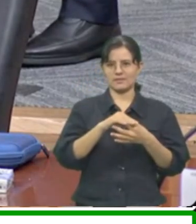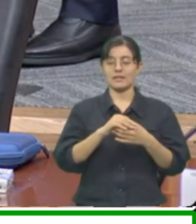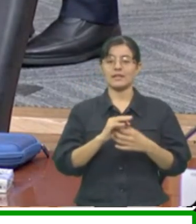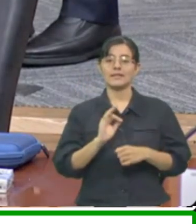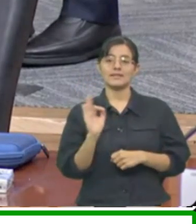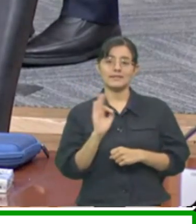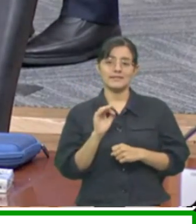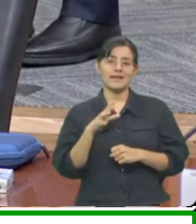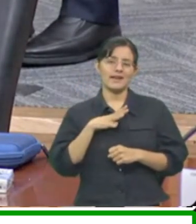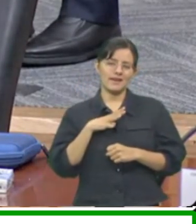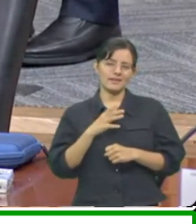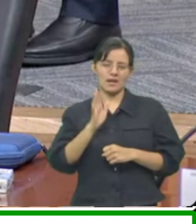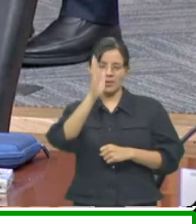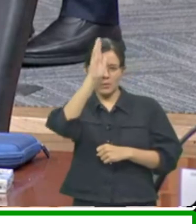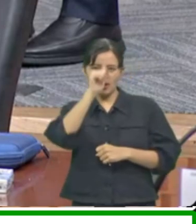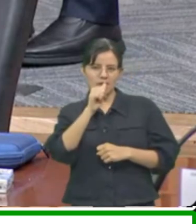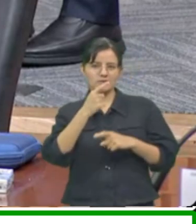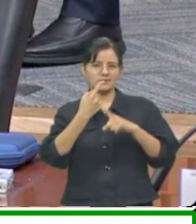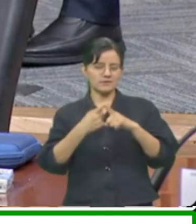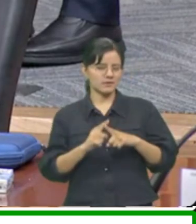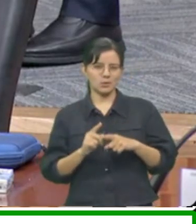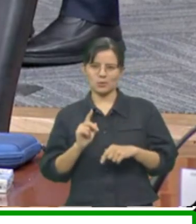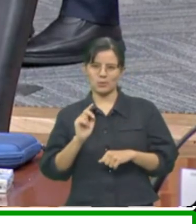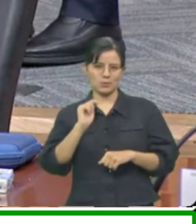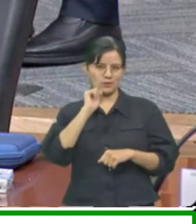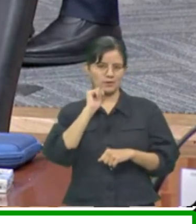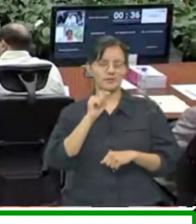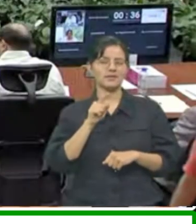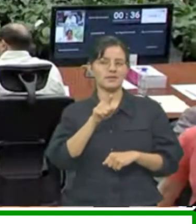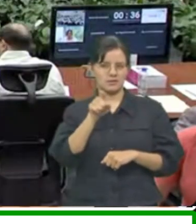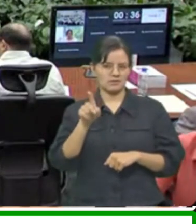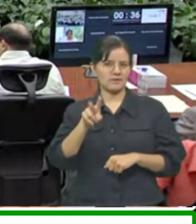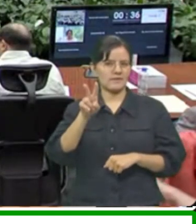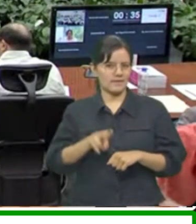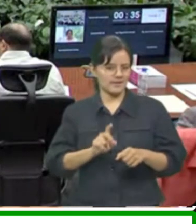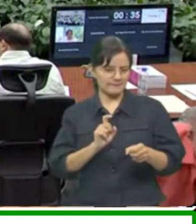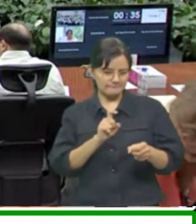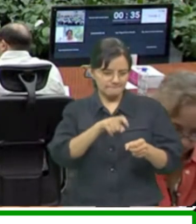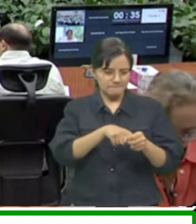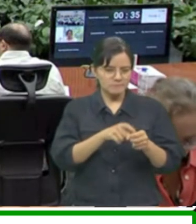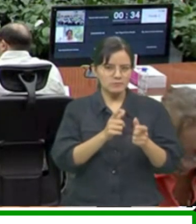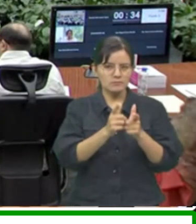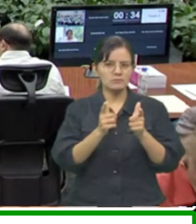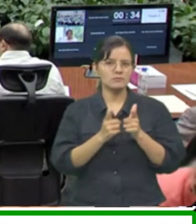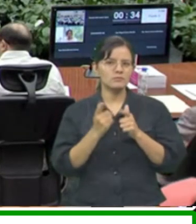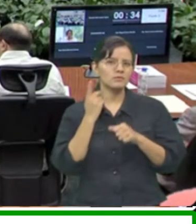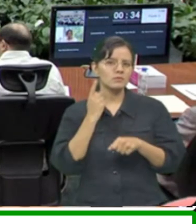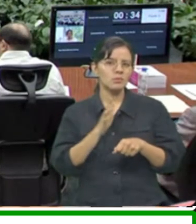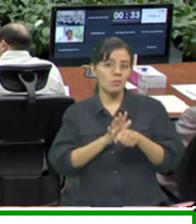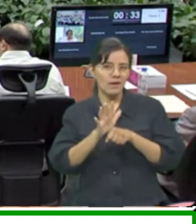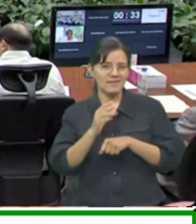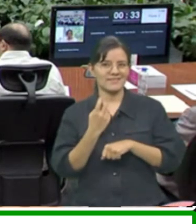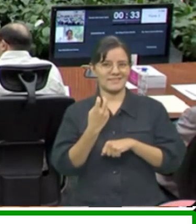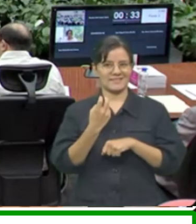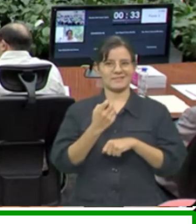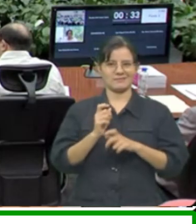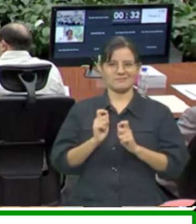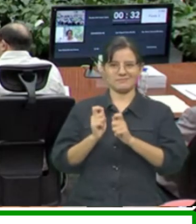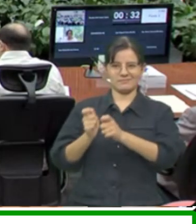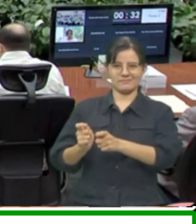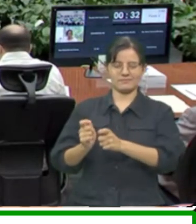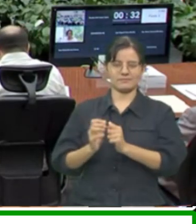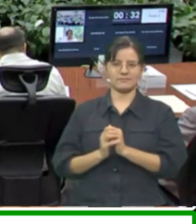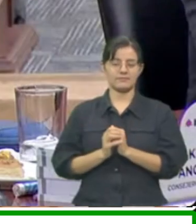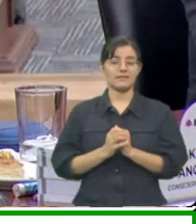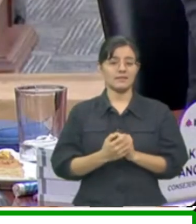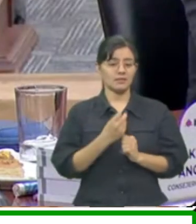al respecto. En ese sentido, me parece que si bien se puede tener como una interpretación constitucional, no es